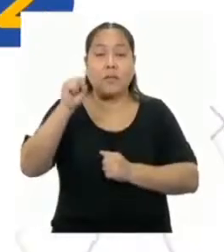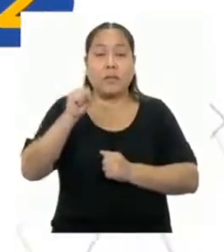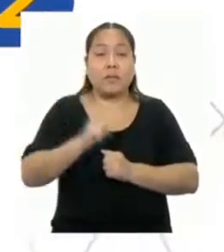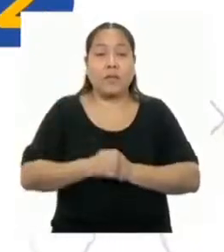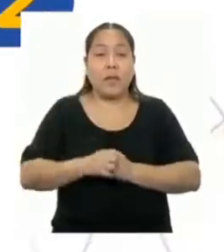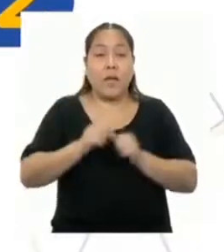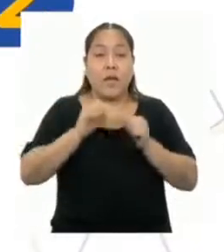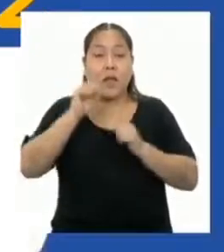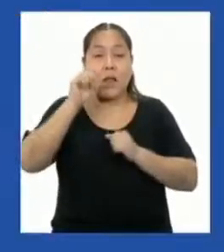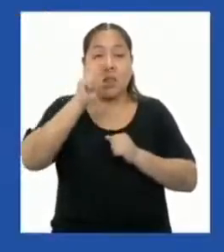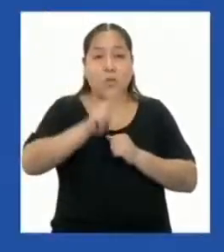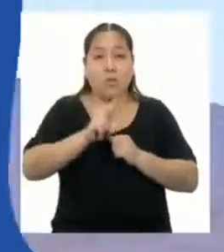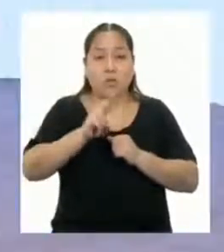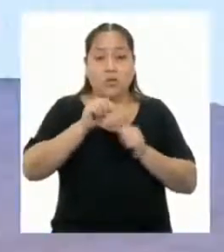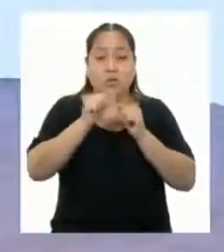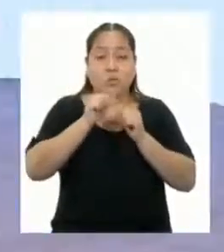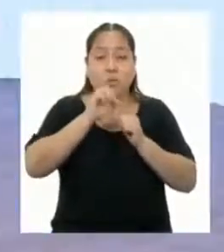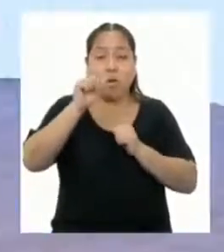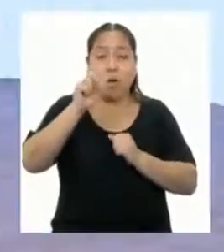aristas.